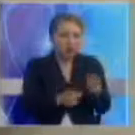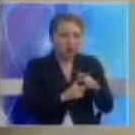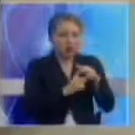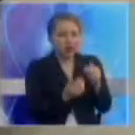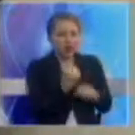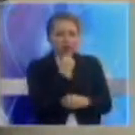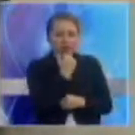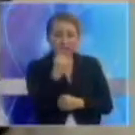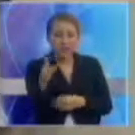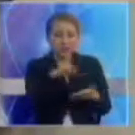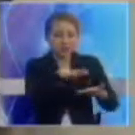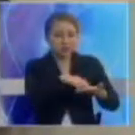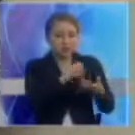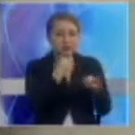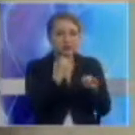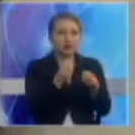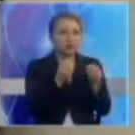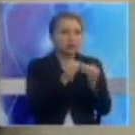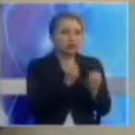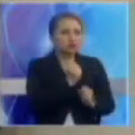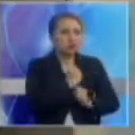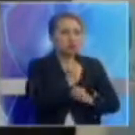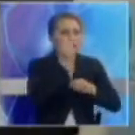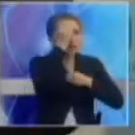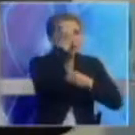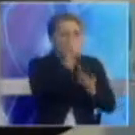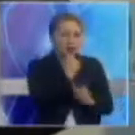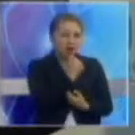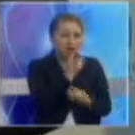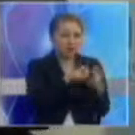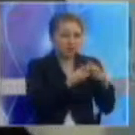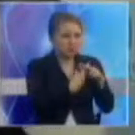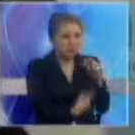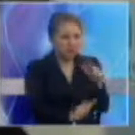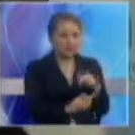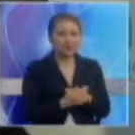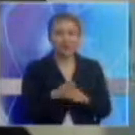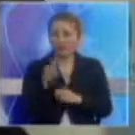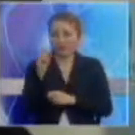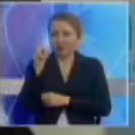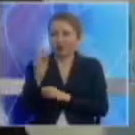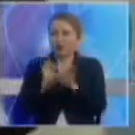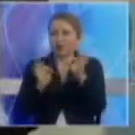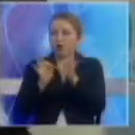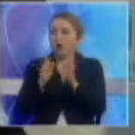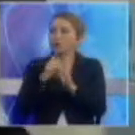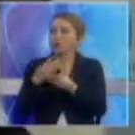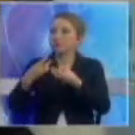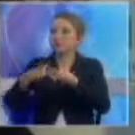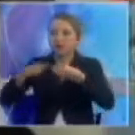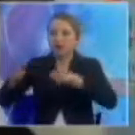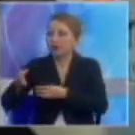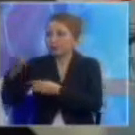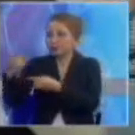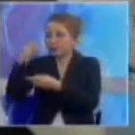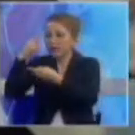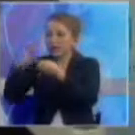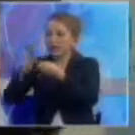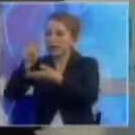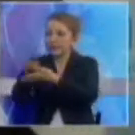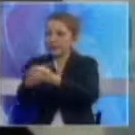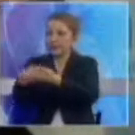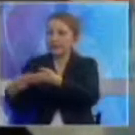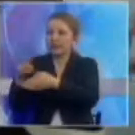ir sobre los estudiantes para generar valores? No, porque no necesariamente el que exista una materia específica en el currículo